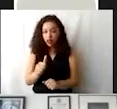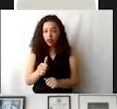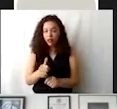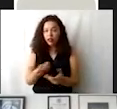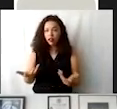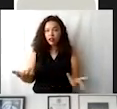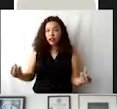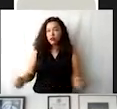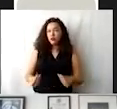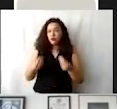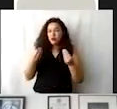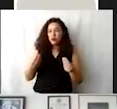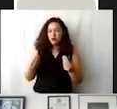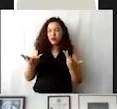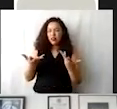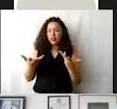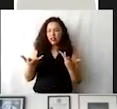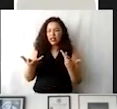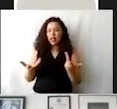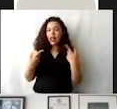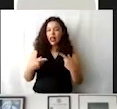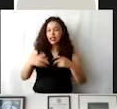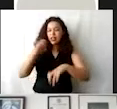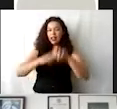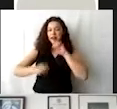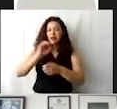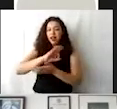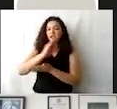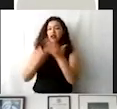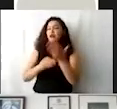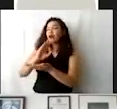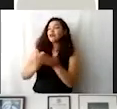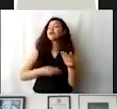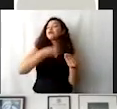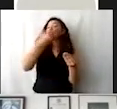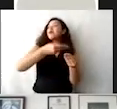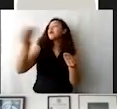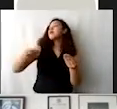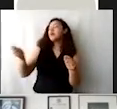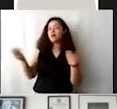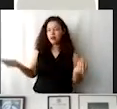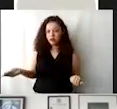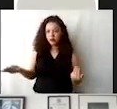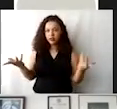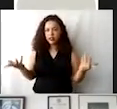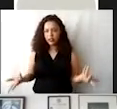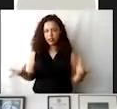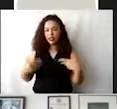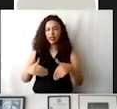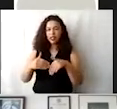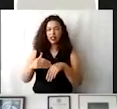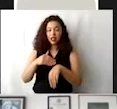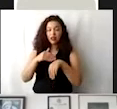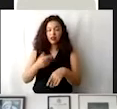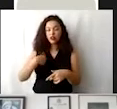pero de las famosas empresas factureras, ¿sí? Entonces, dentro de las obligaciones de